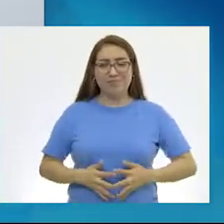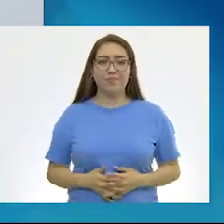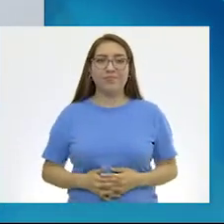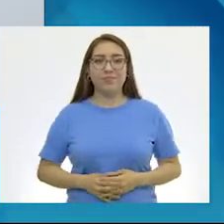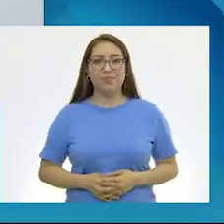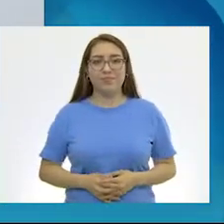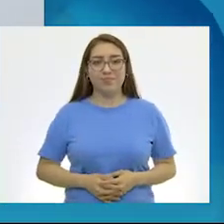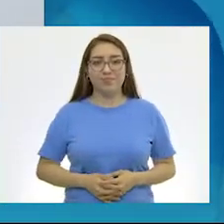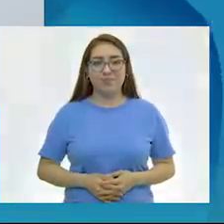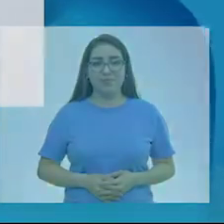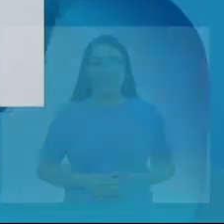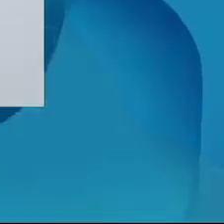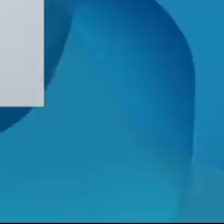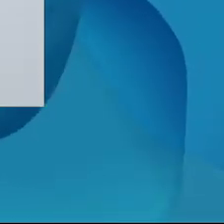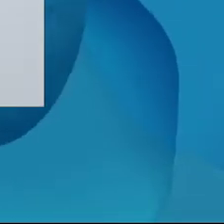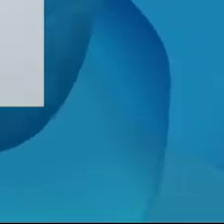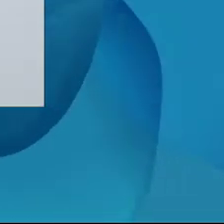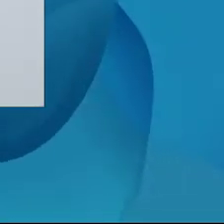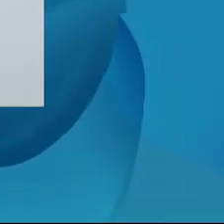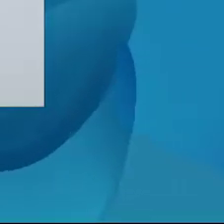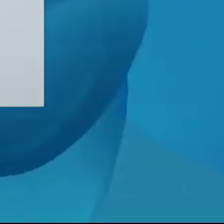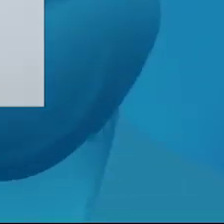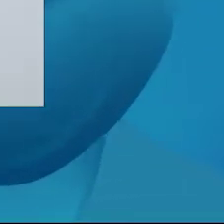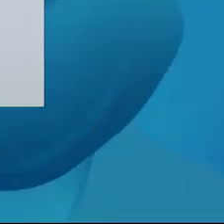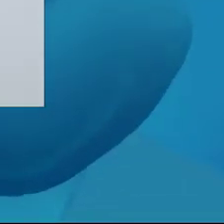Lavarse las manitas con agua y con jabón.